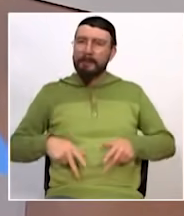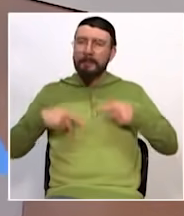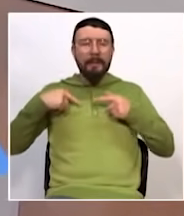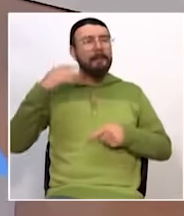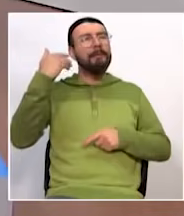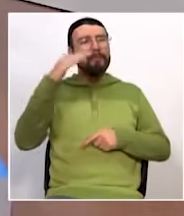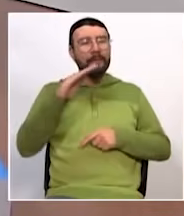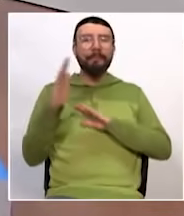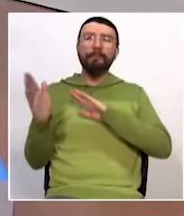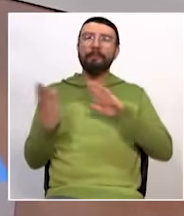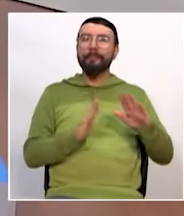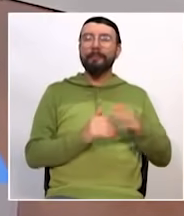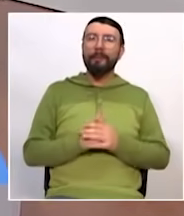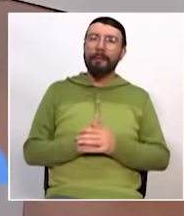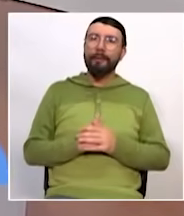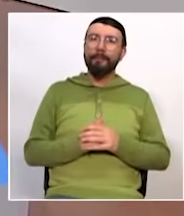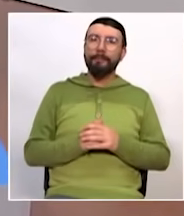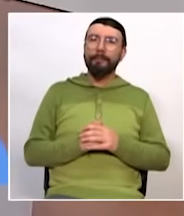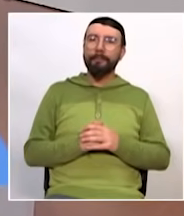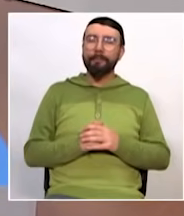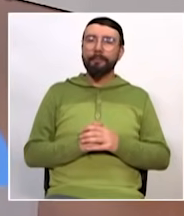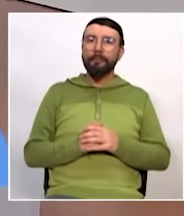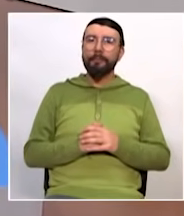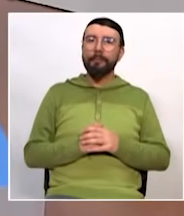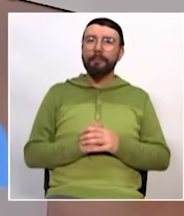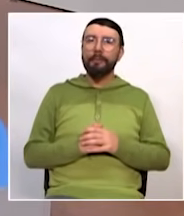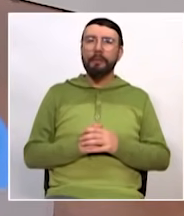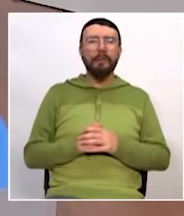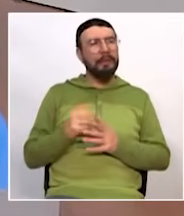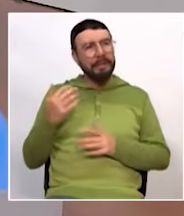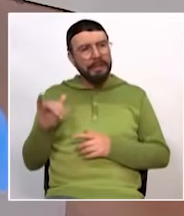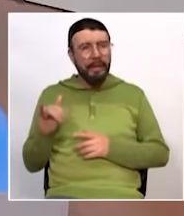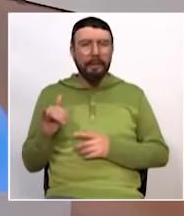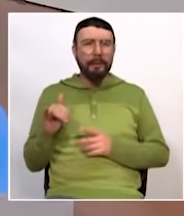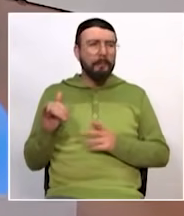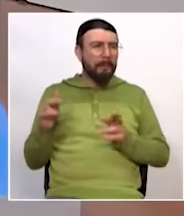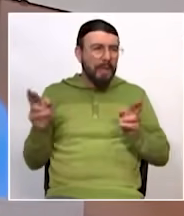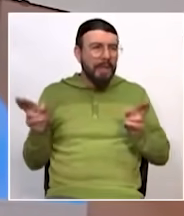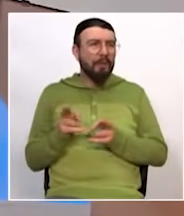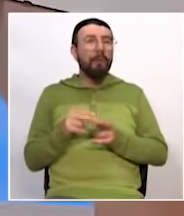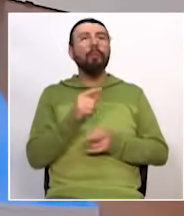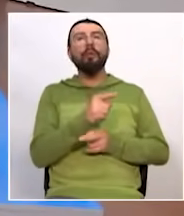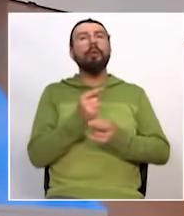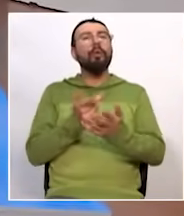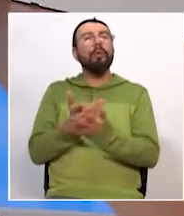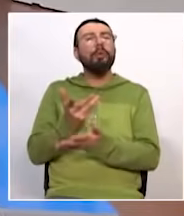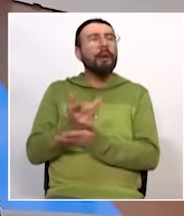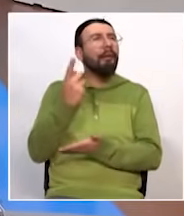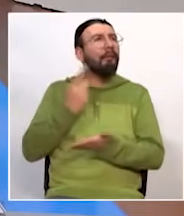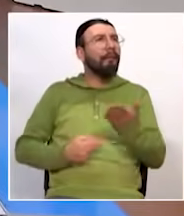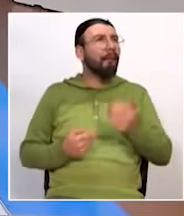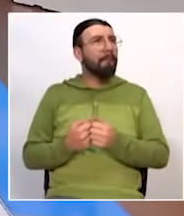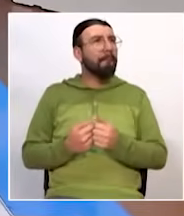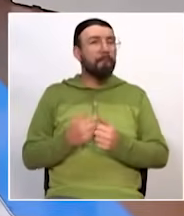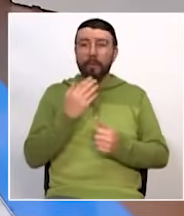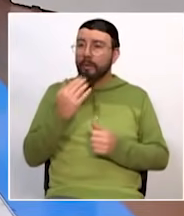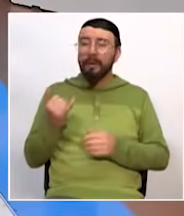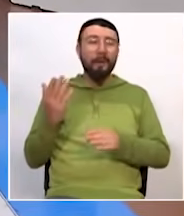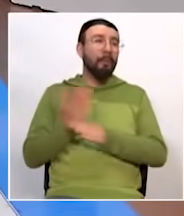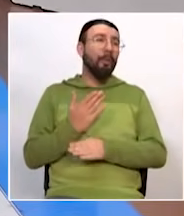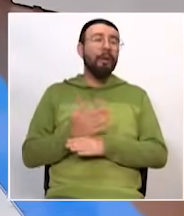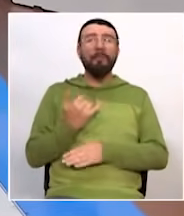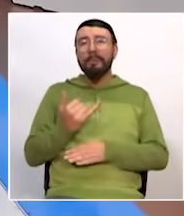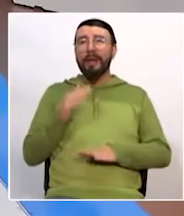adelante ya para redondear que recomienda usted para esos problemas de